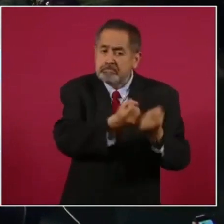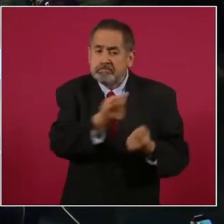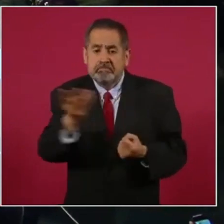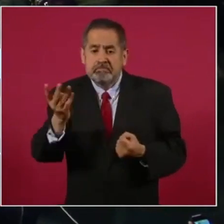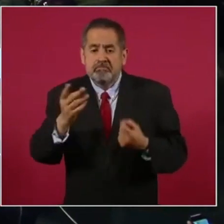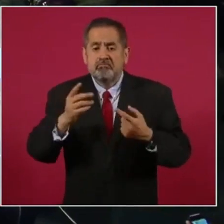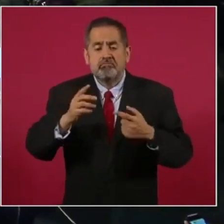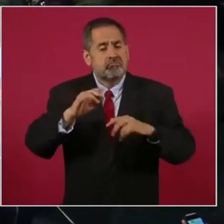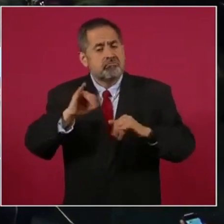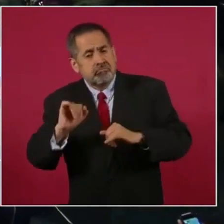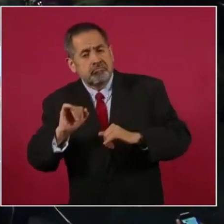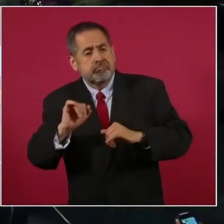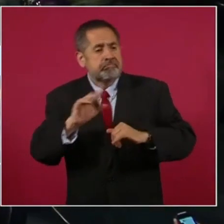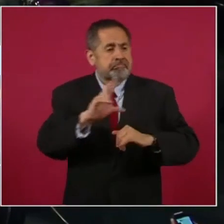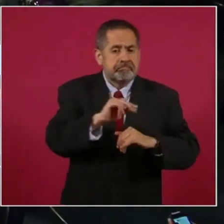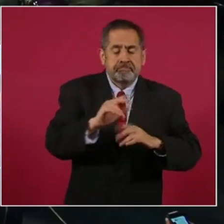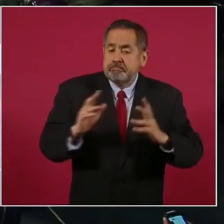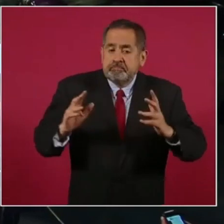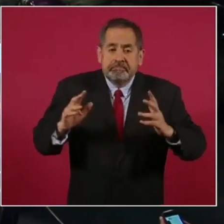pues se tienen